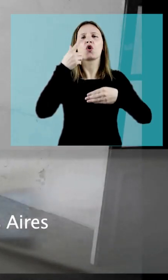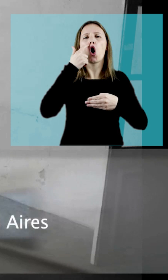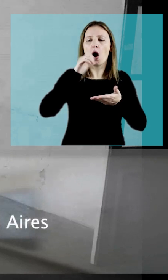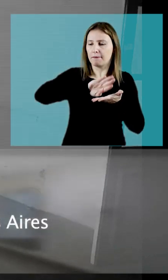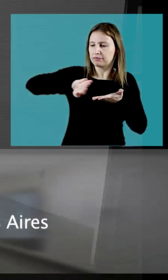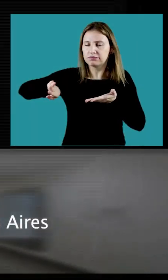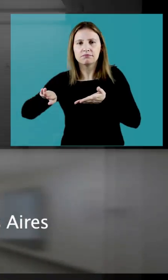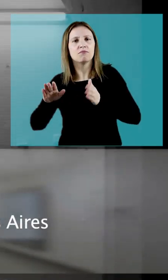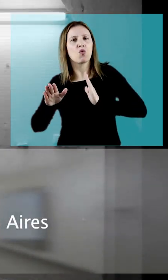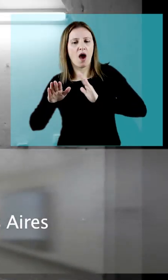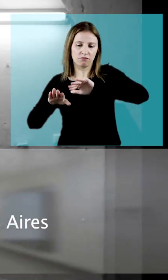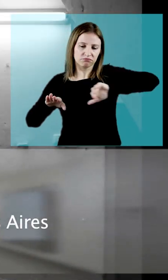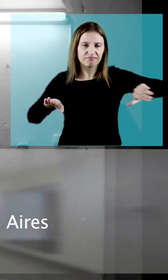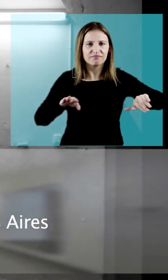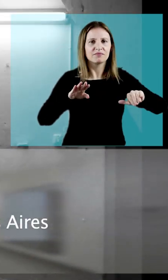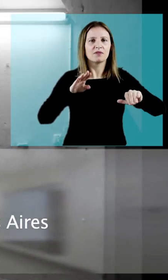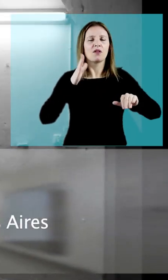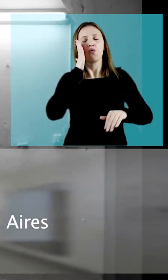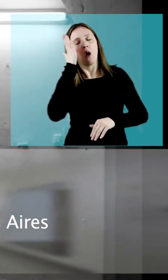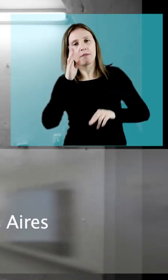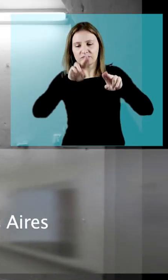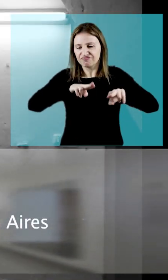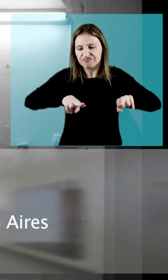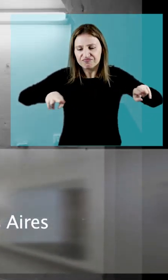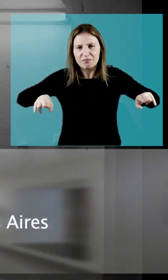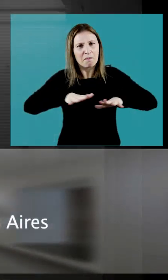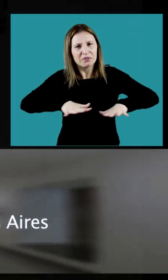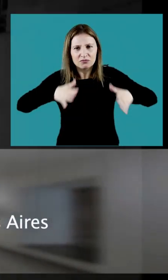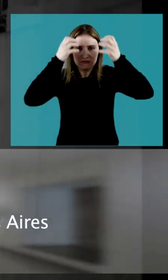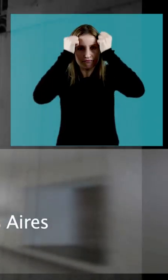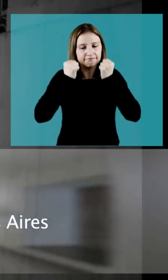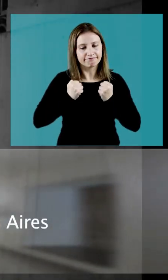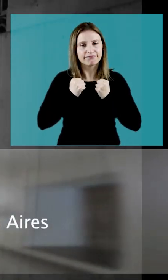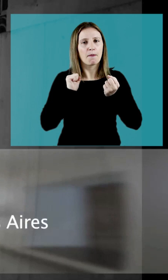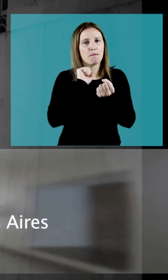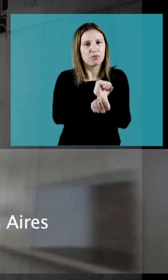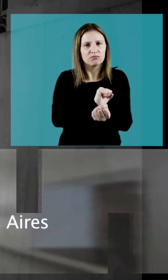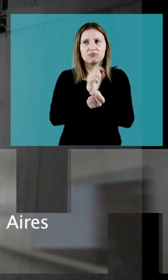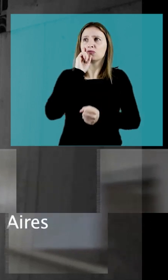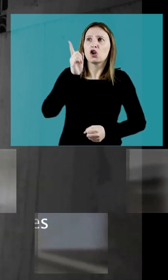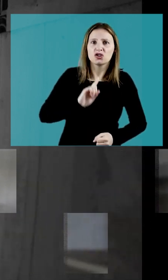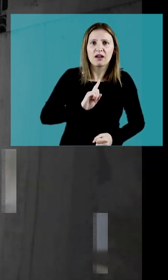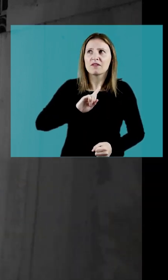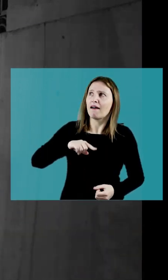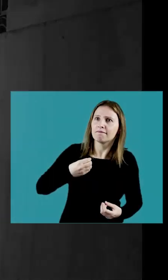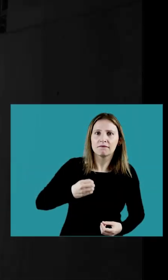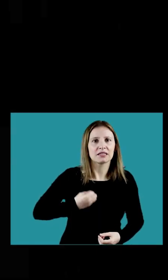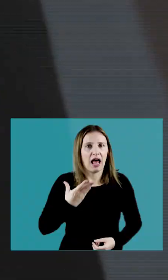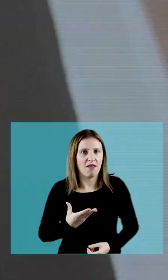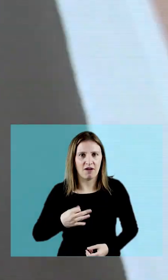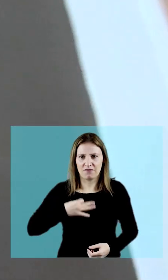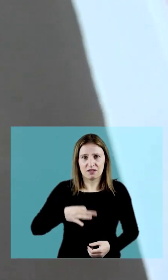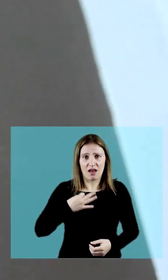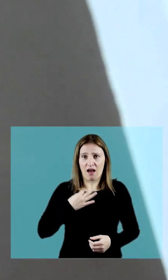mujeres del otro, dormían en el piso, estaban encapuchados, esposados, sin saber todavía si iban a salvar la vida.